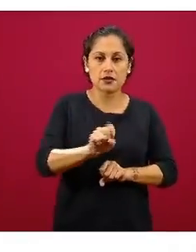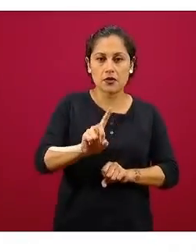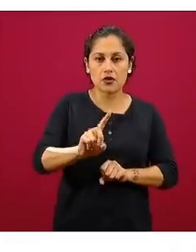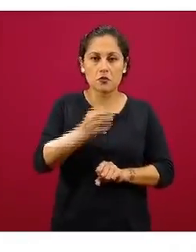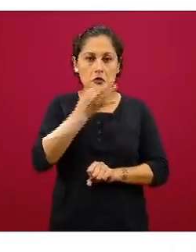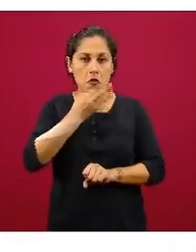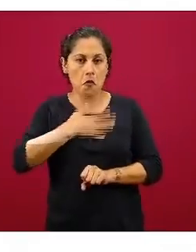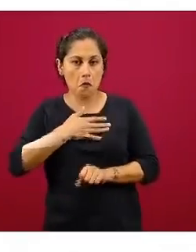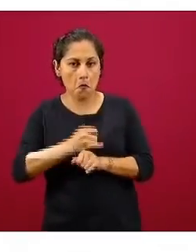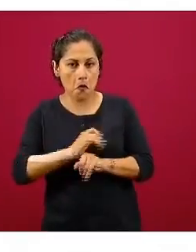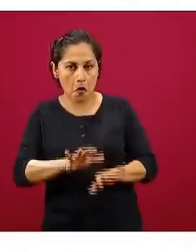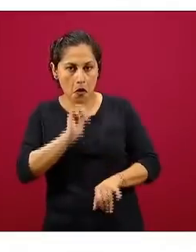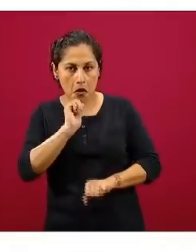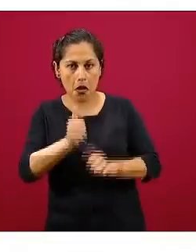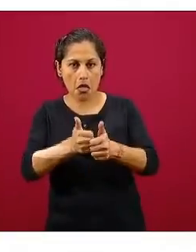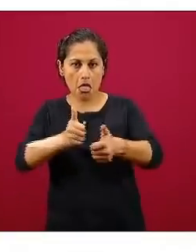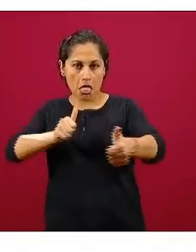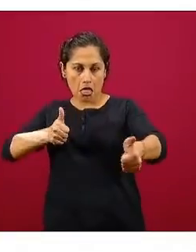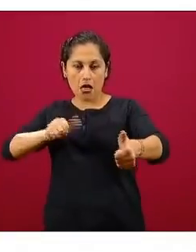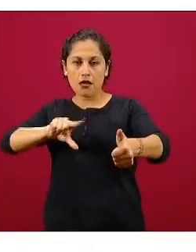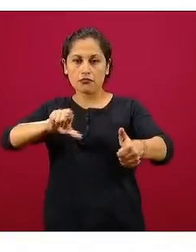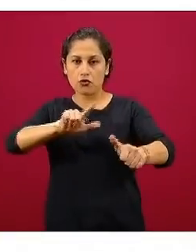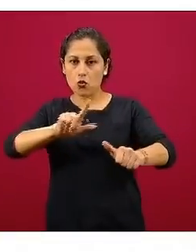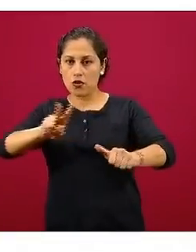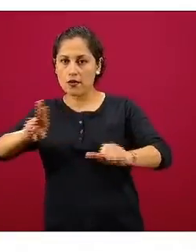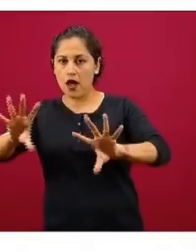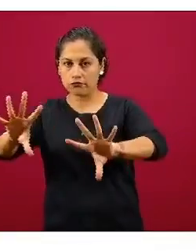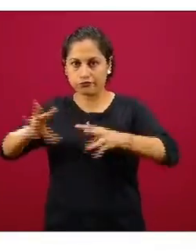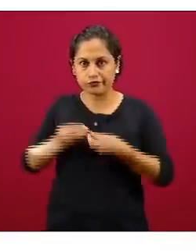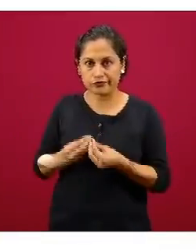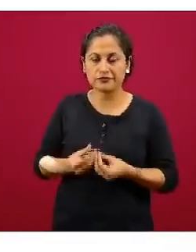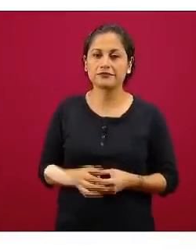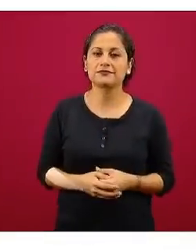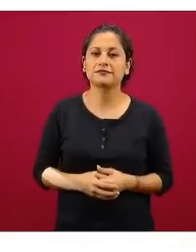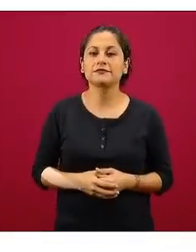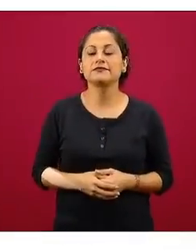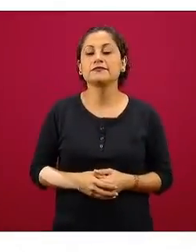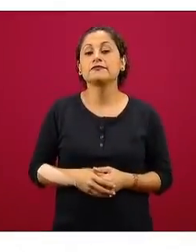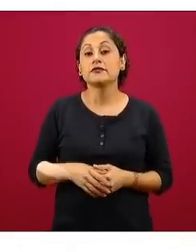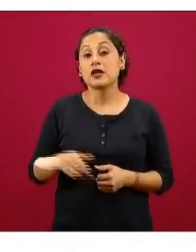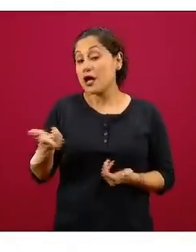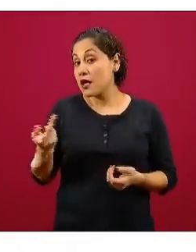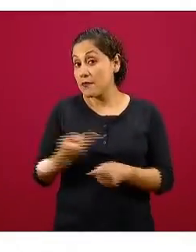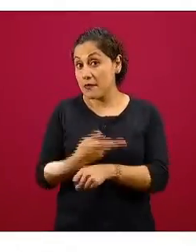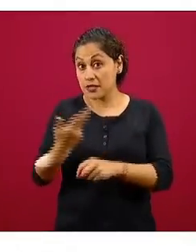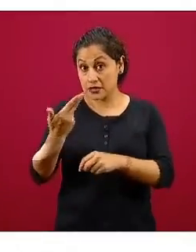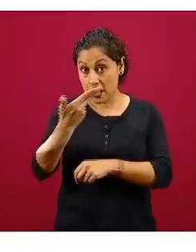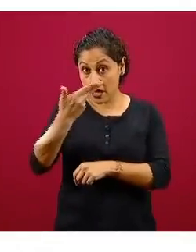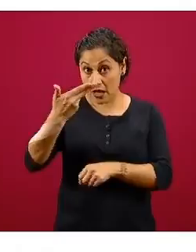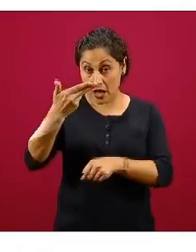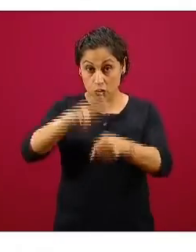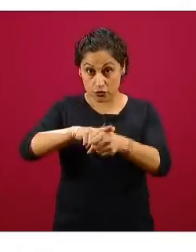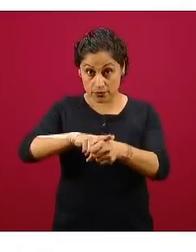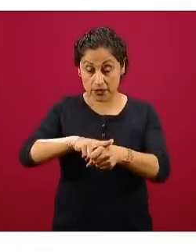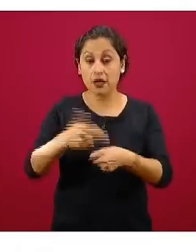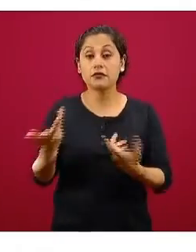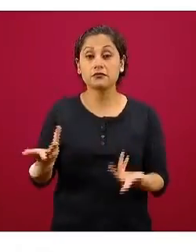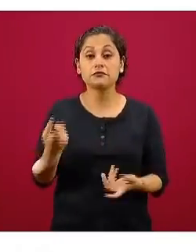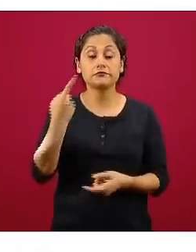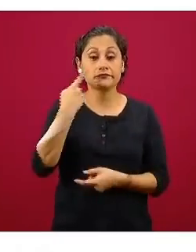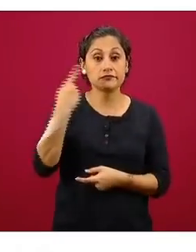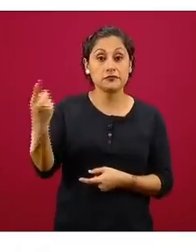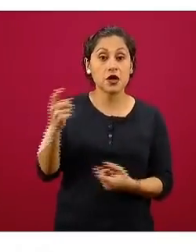que en casi todas las curvas está presente esto. No así en las hospitalizaciones, por cierto, donde la notificación ocurre mucho